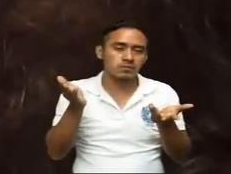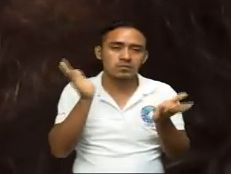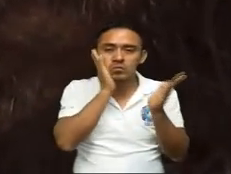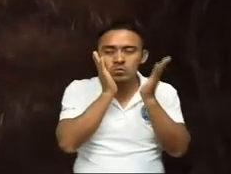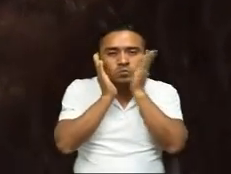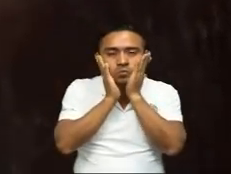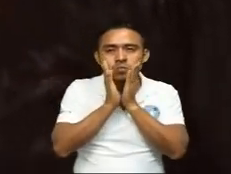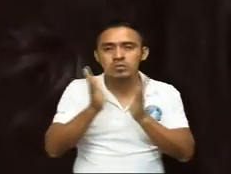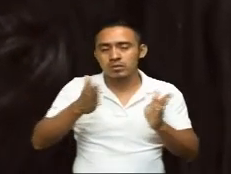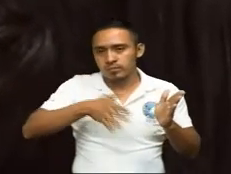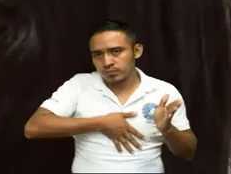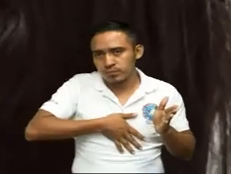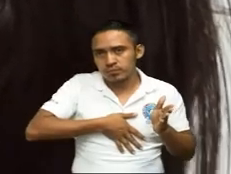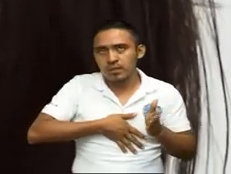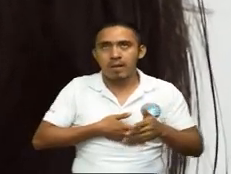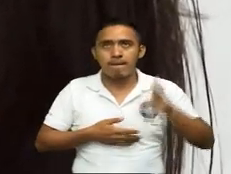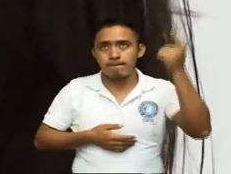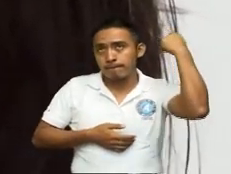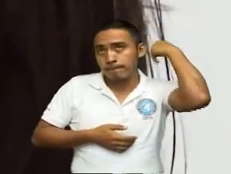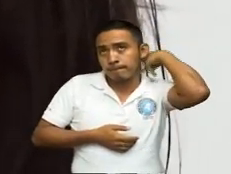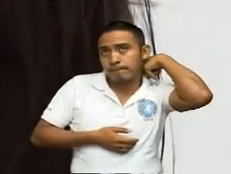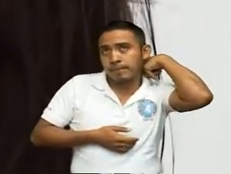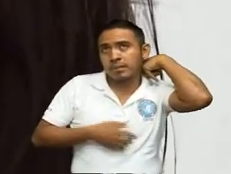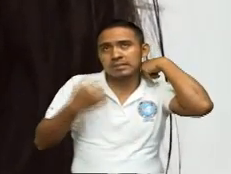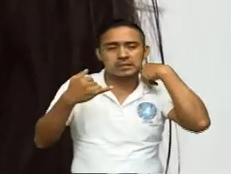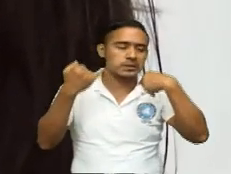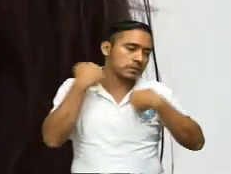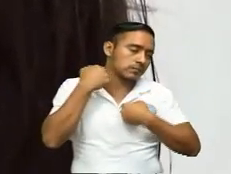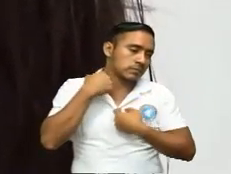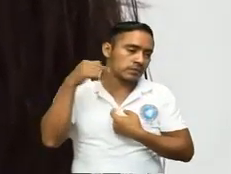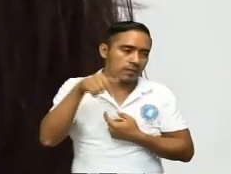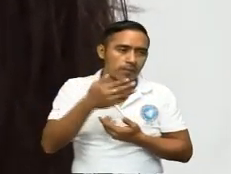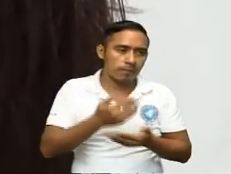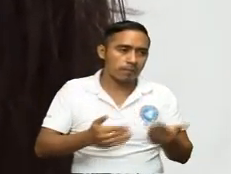carita, en el pechito, en la espalda. Esos son los lugares clásicos que hay, ¿ya?